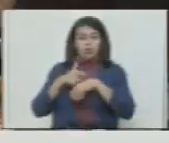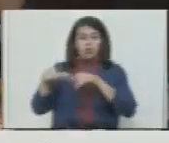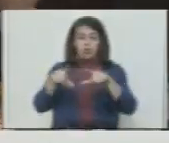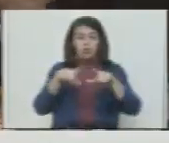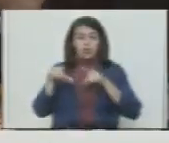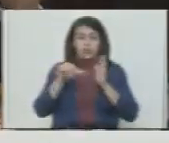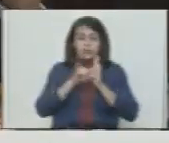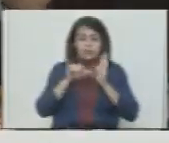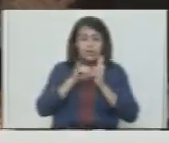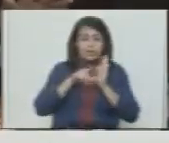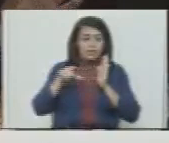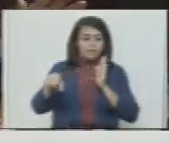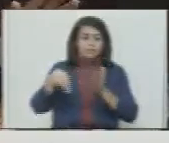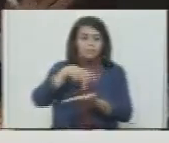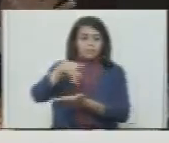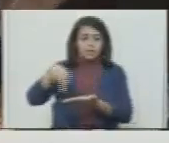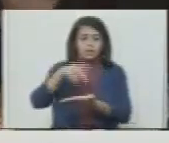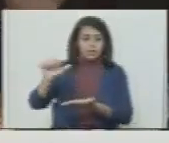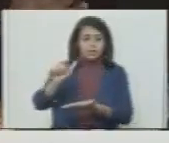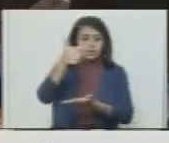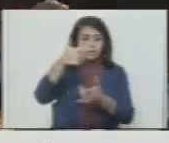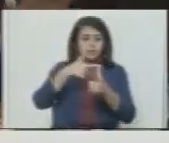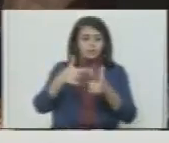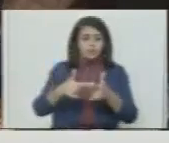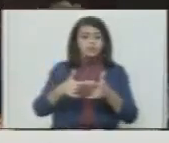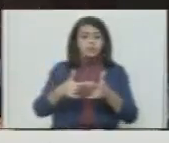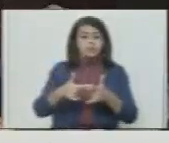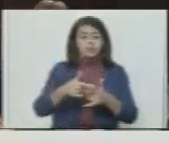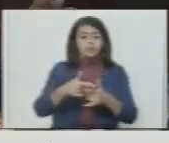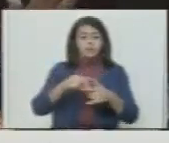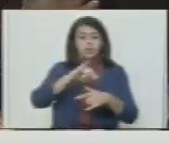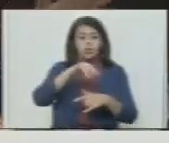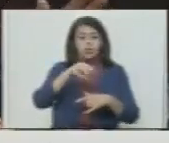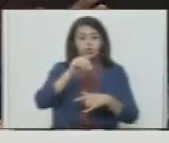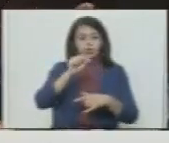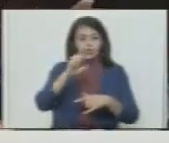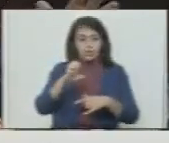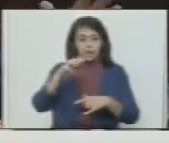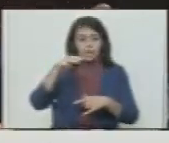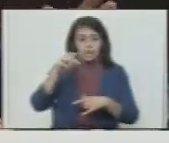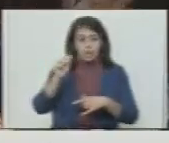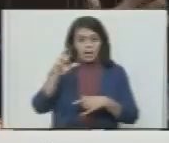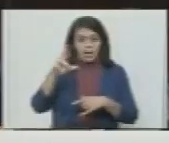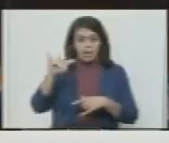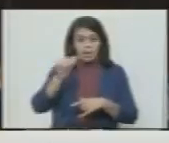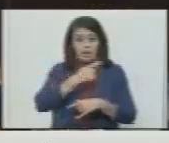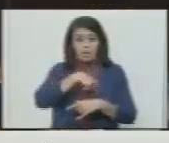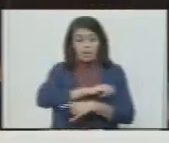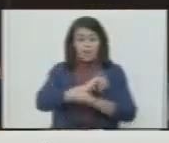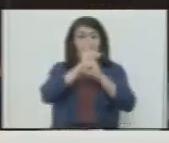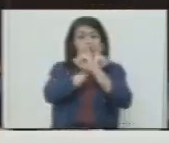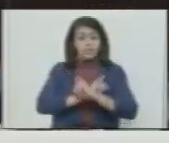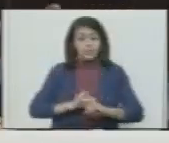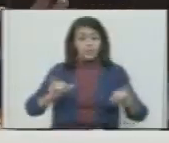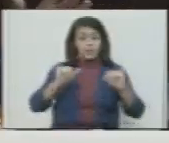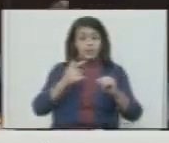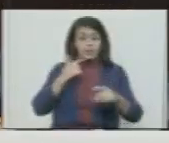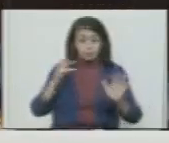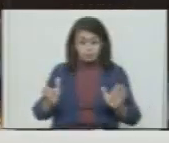aquí, en la entonces Plaza Mayor de José María, España, le motivó hacia la causa